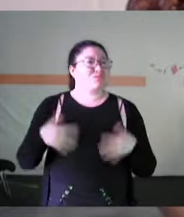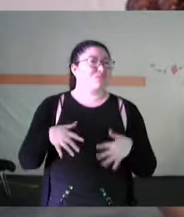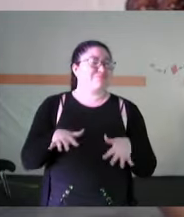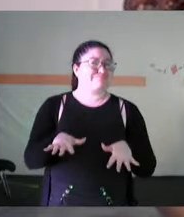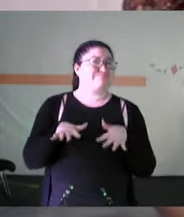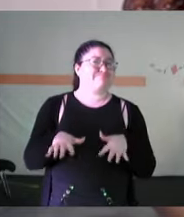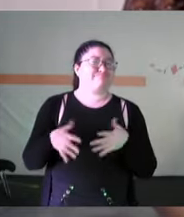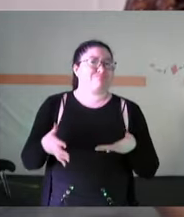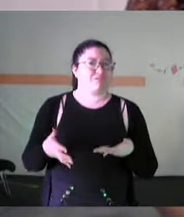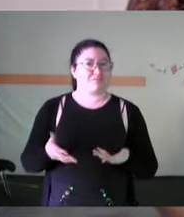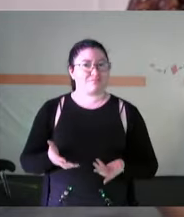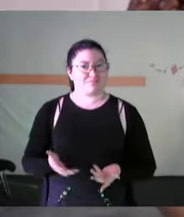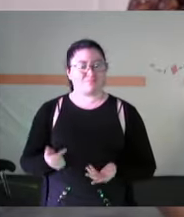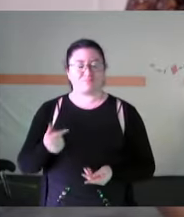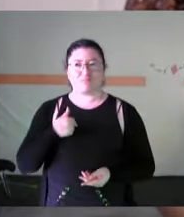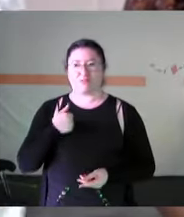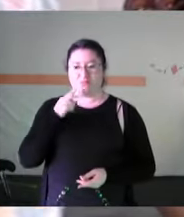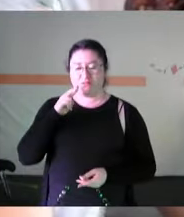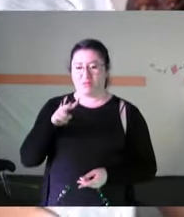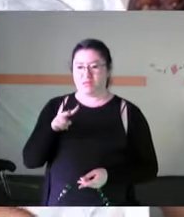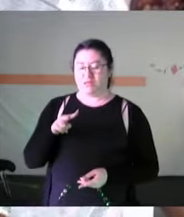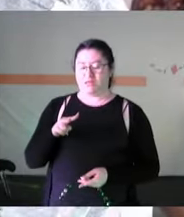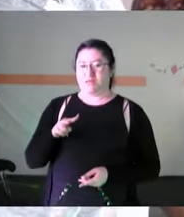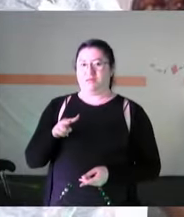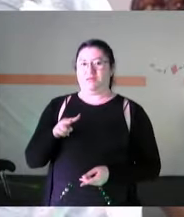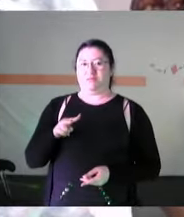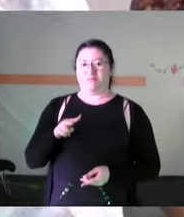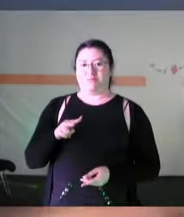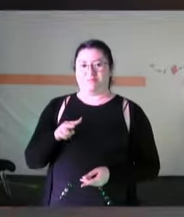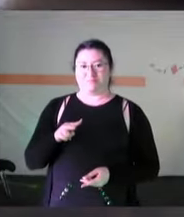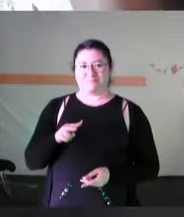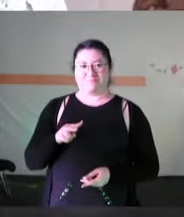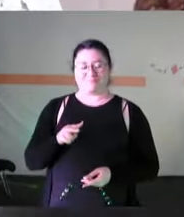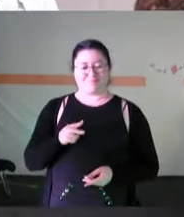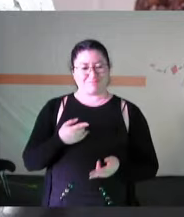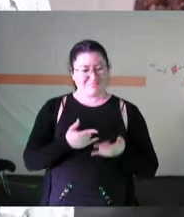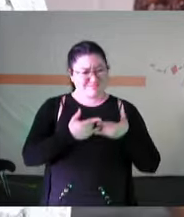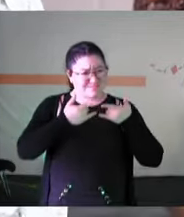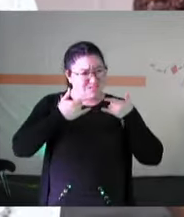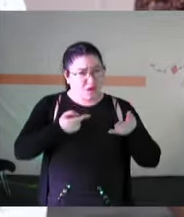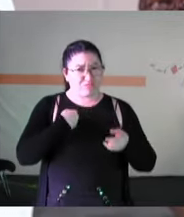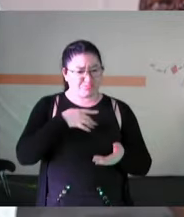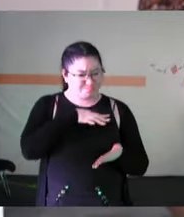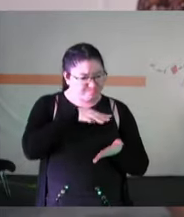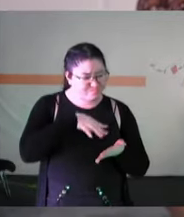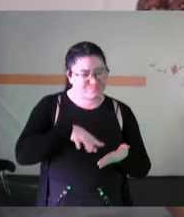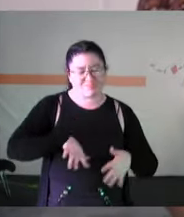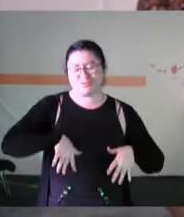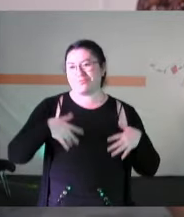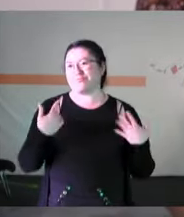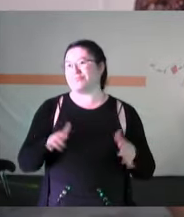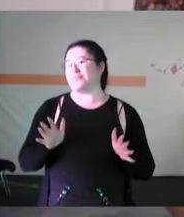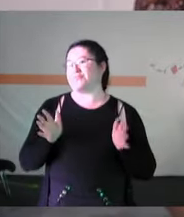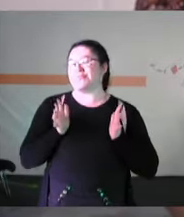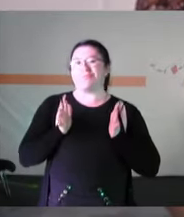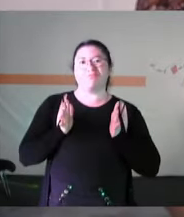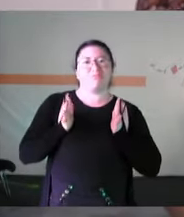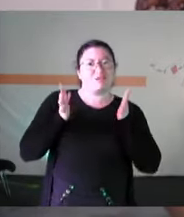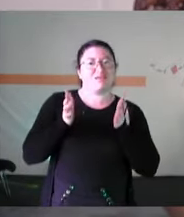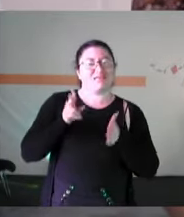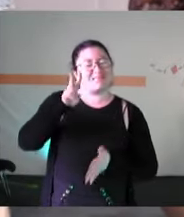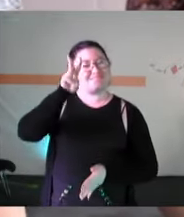y nada, o sea, quedó en shock después de haber leído tu cuento, y te agradezco muchísimo por haber escrito esas